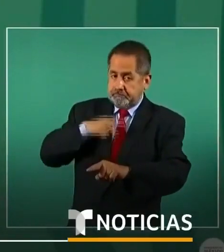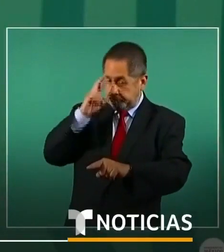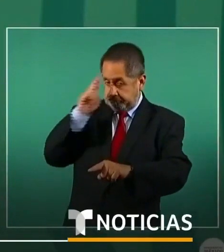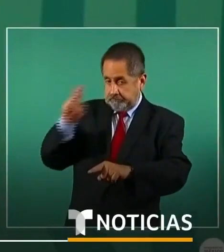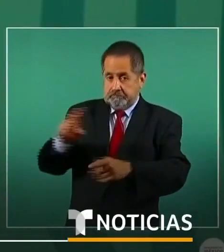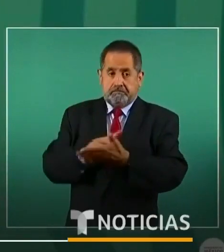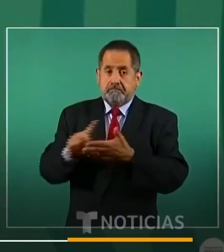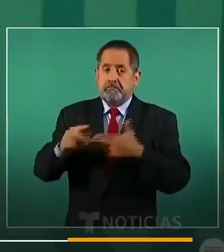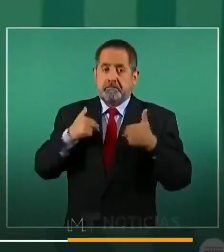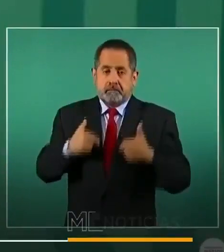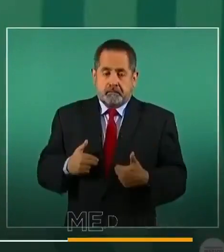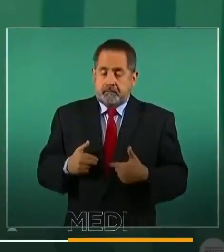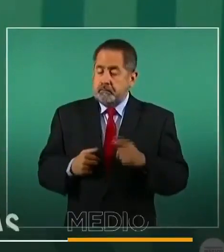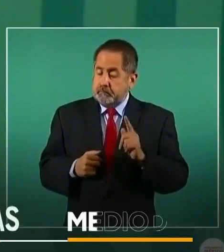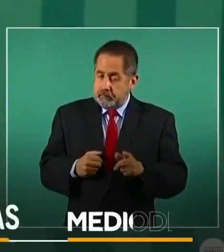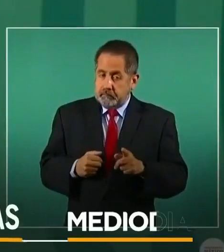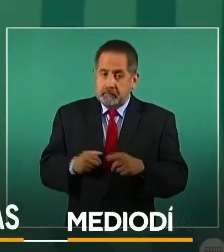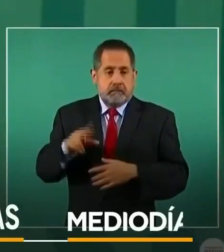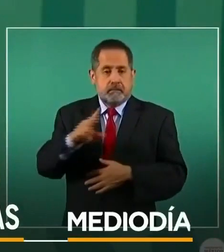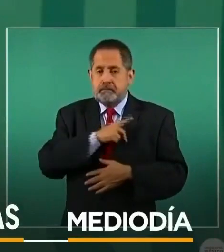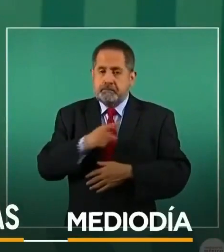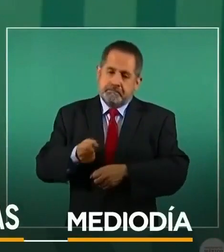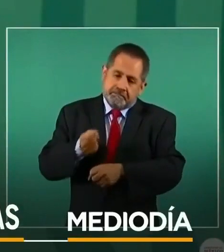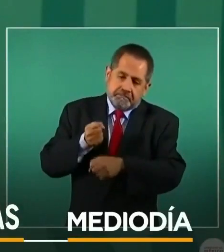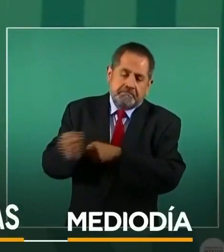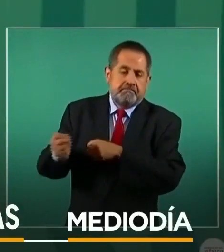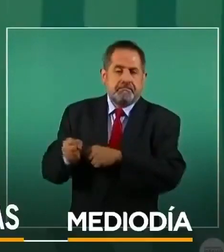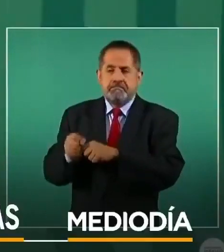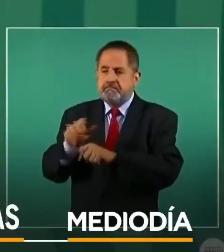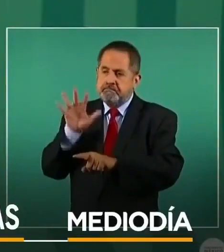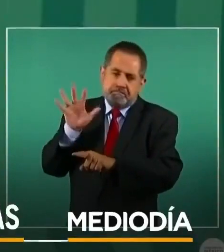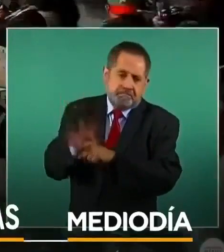no se golpeara, no se lesionara